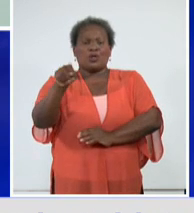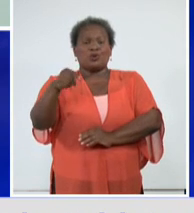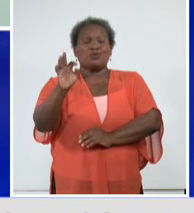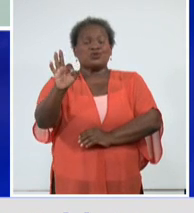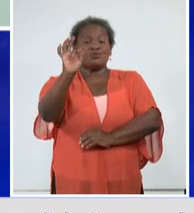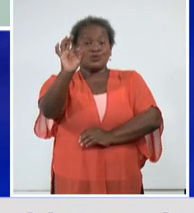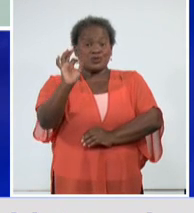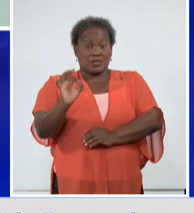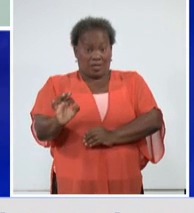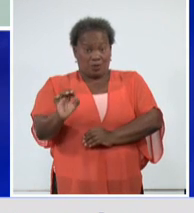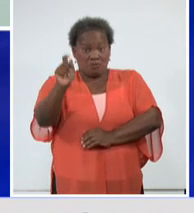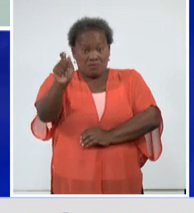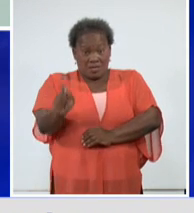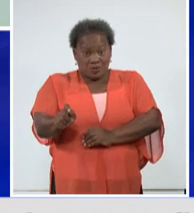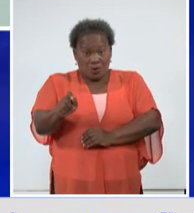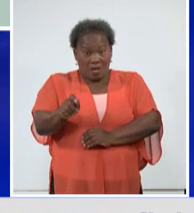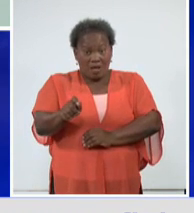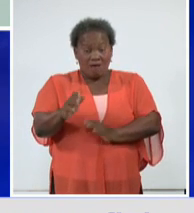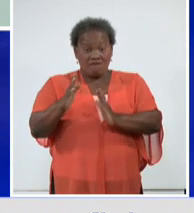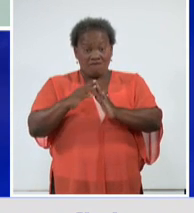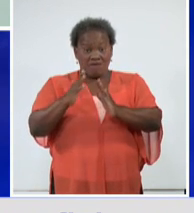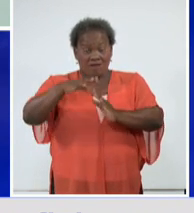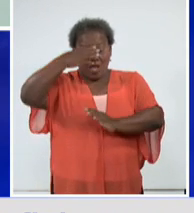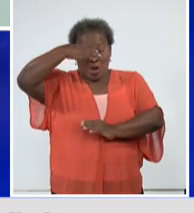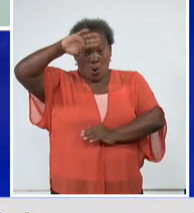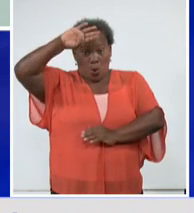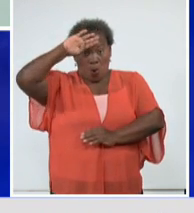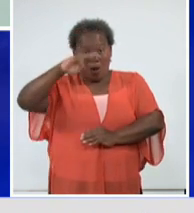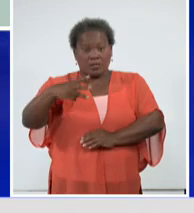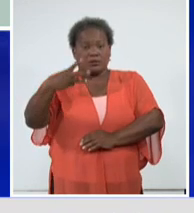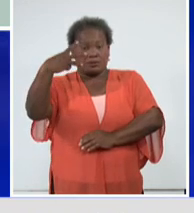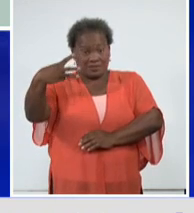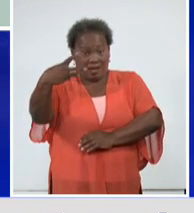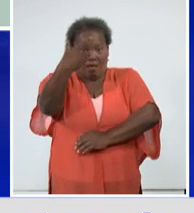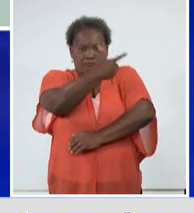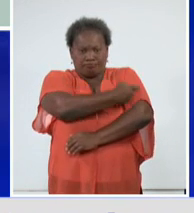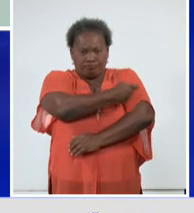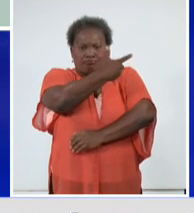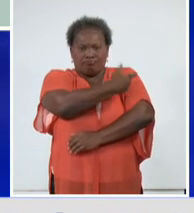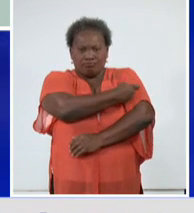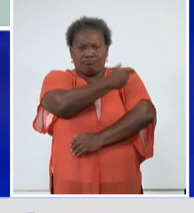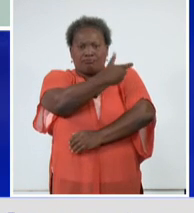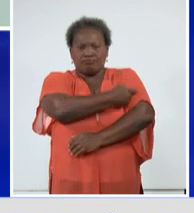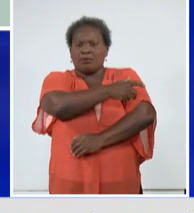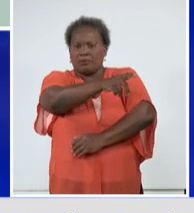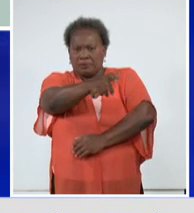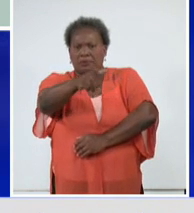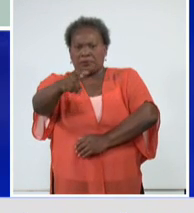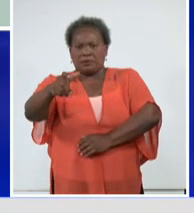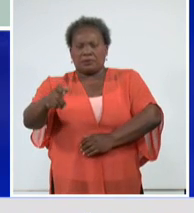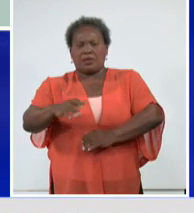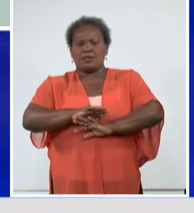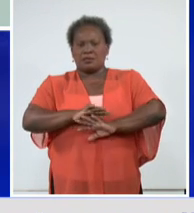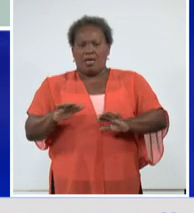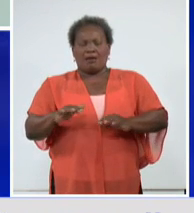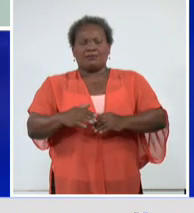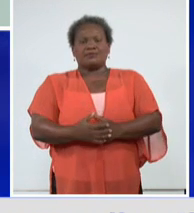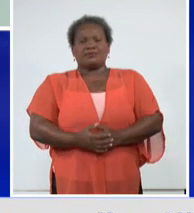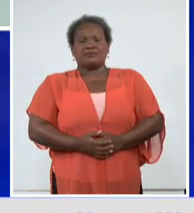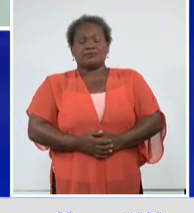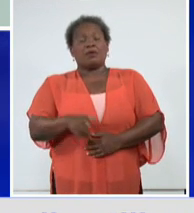24,8% de la población cubana con las 3 dosis de los candidatos vacunales administrados. Hay que esperar